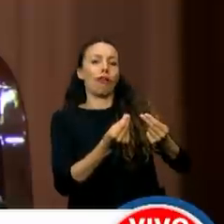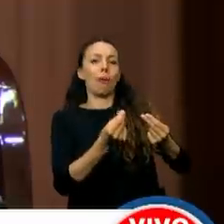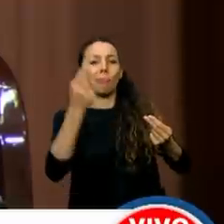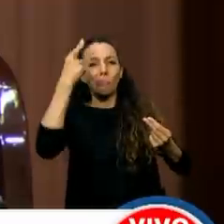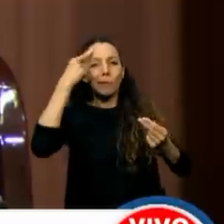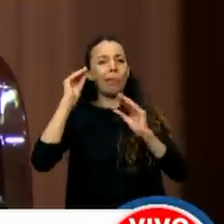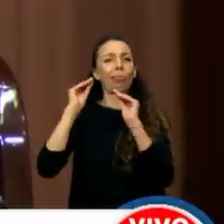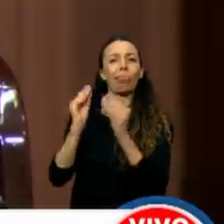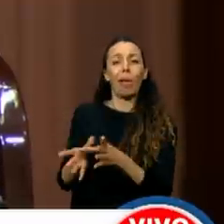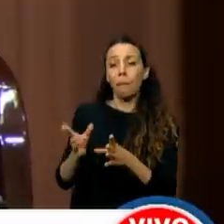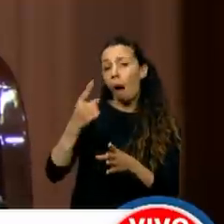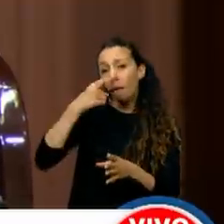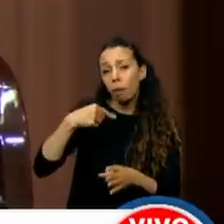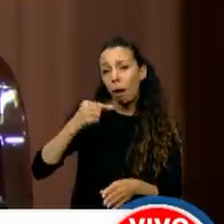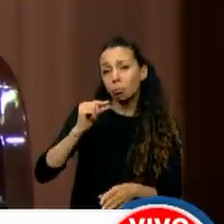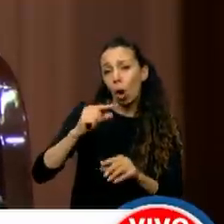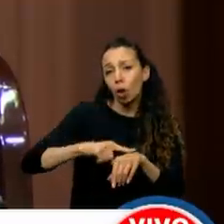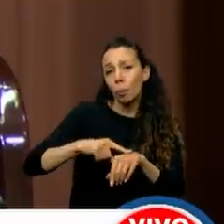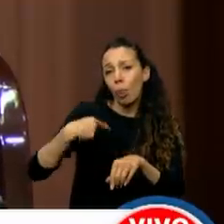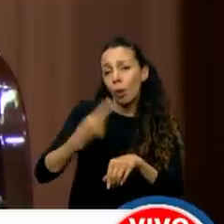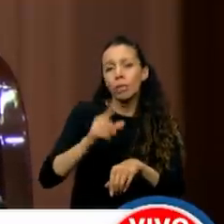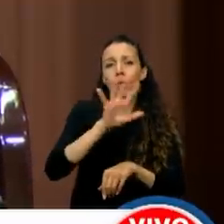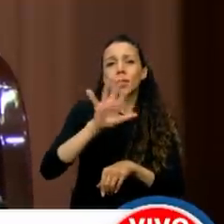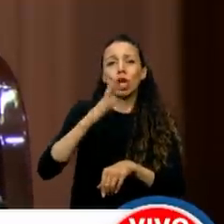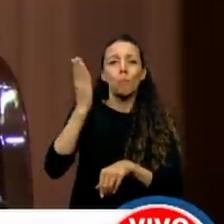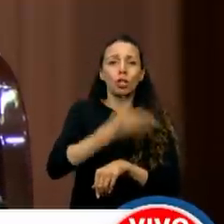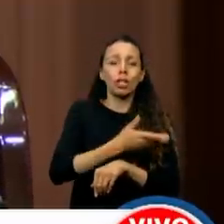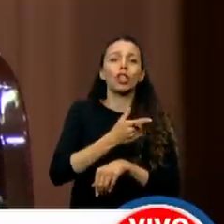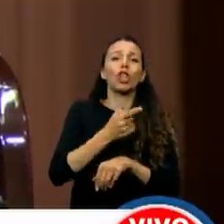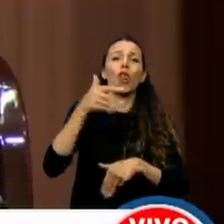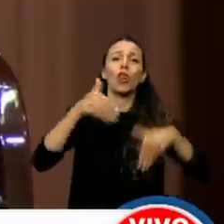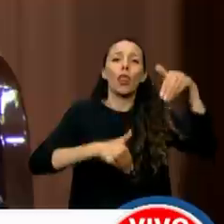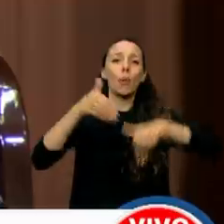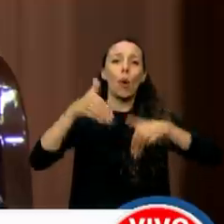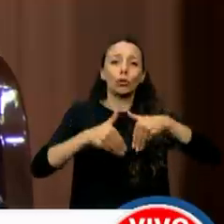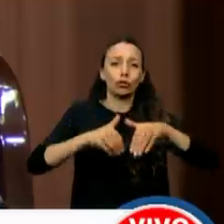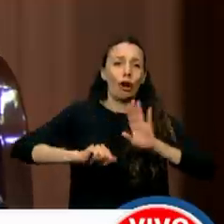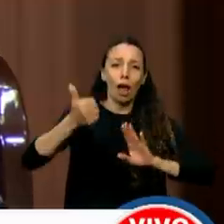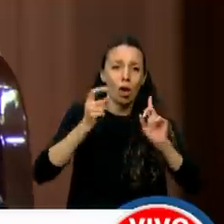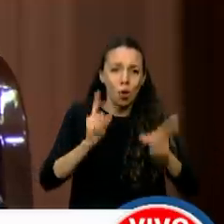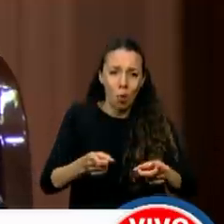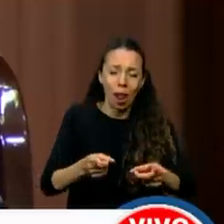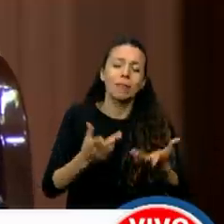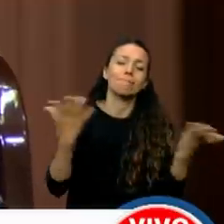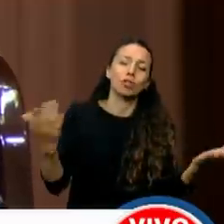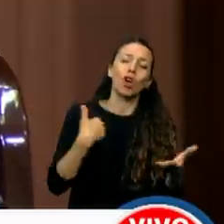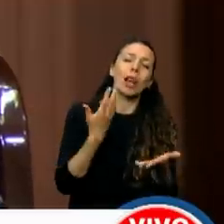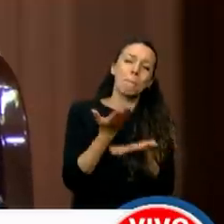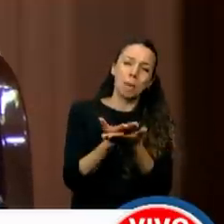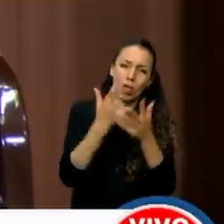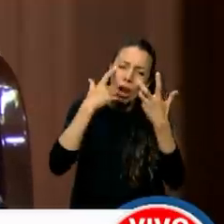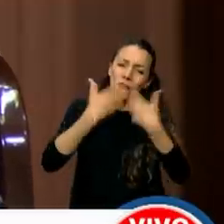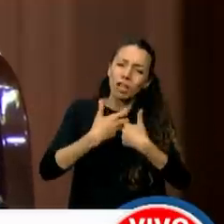ganado por el 55% de los votos lo llamó arregle flexión tengamos un presupuesto para todos los argentinos y argentinas